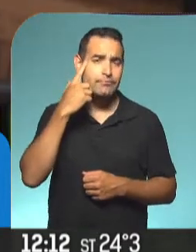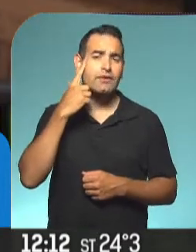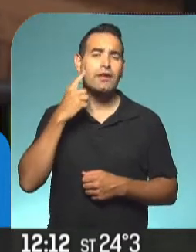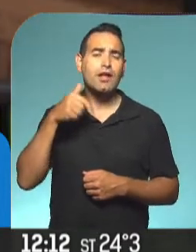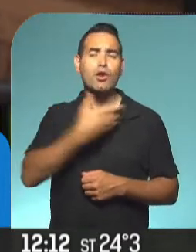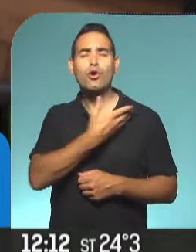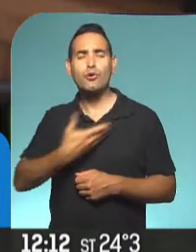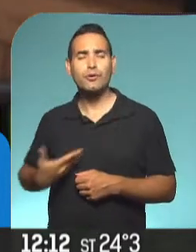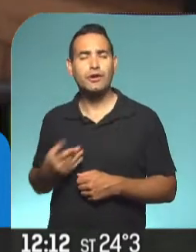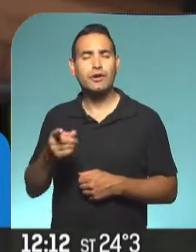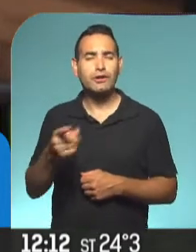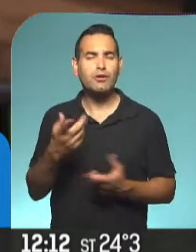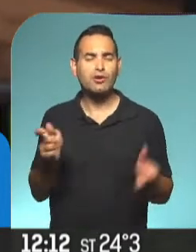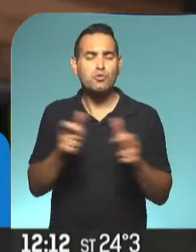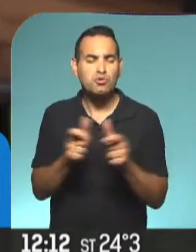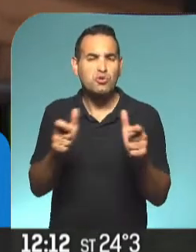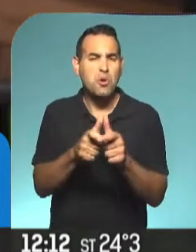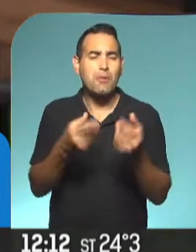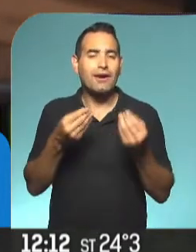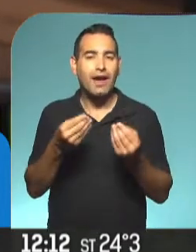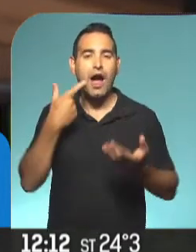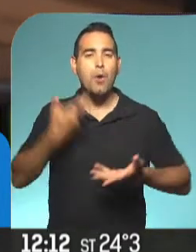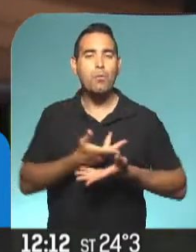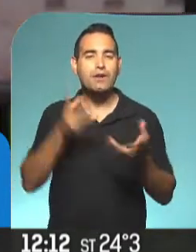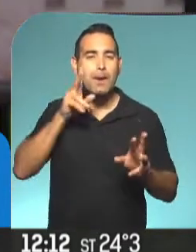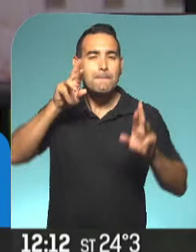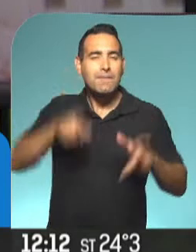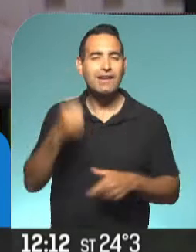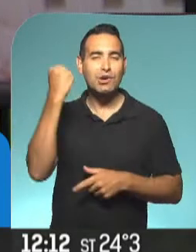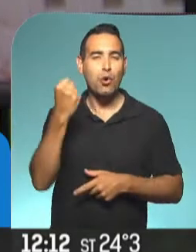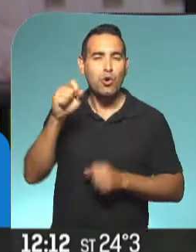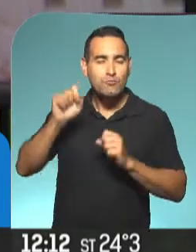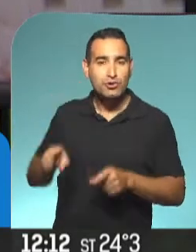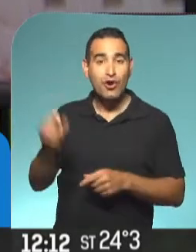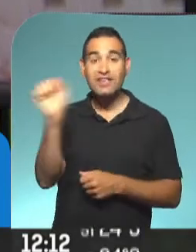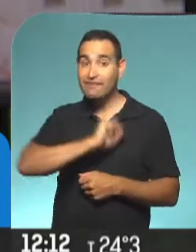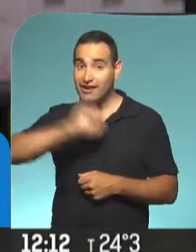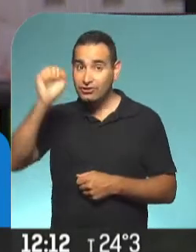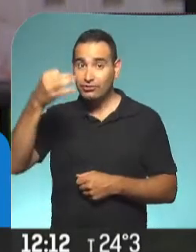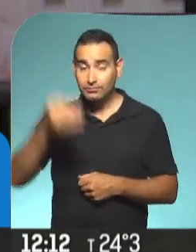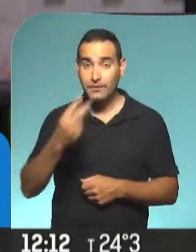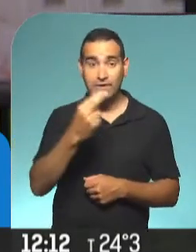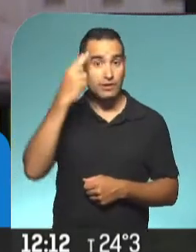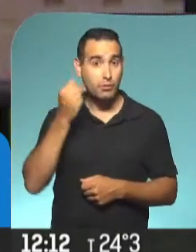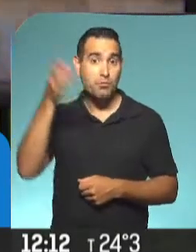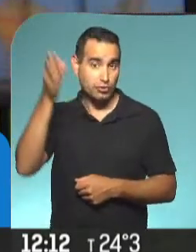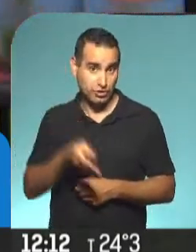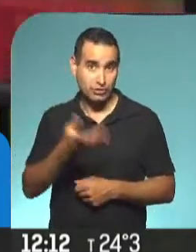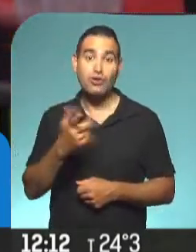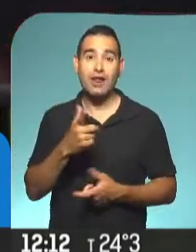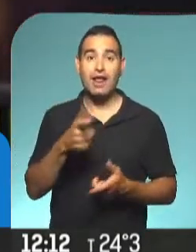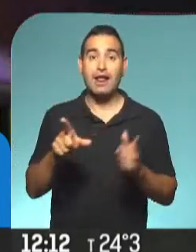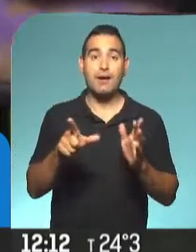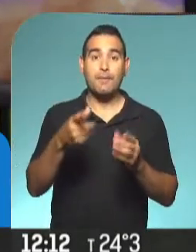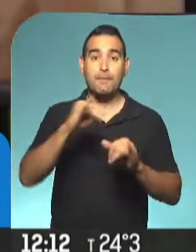hacer el gobierno con estas reuniones es mostrar el plan económico, que es decir, nuestra inflación es del 29% y está dentro de la ley del presupuesto.